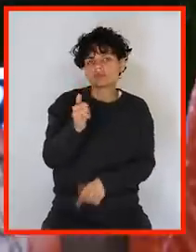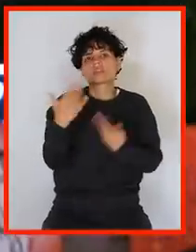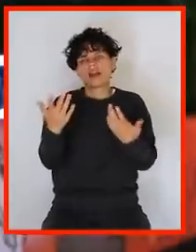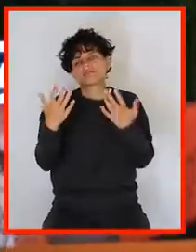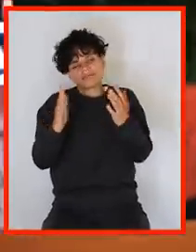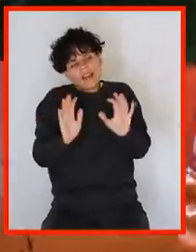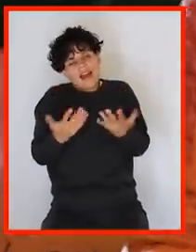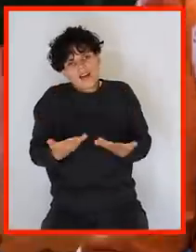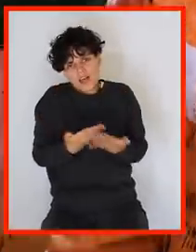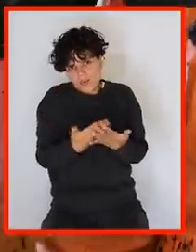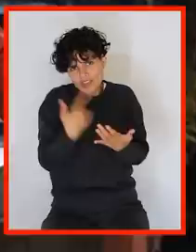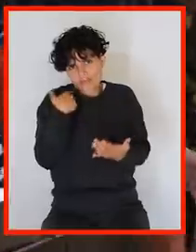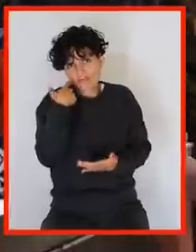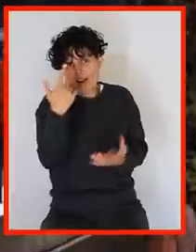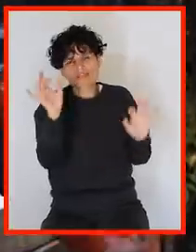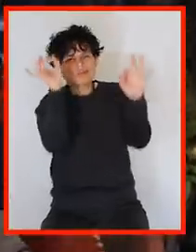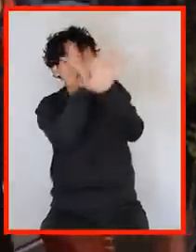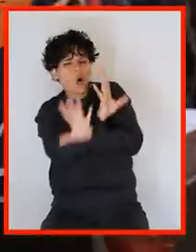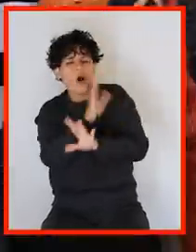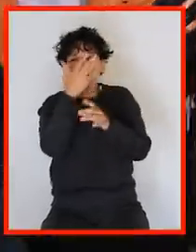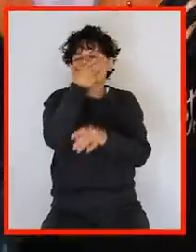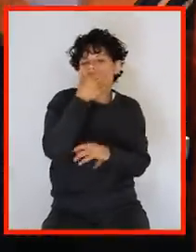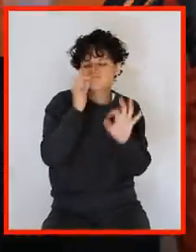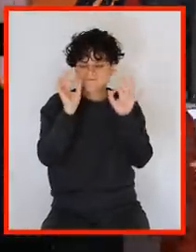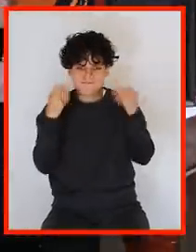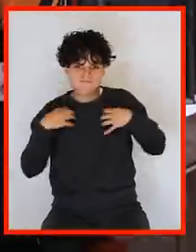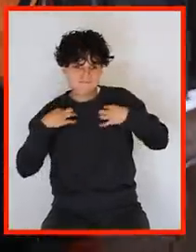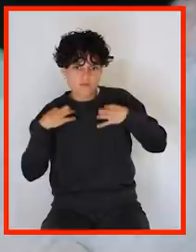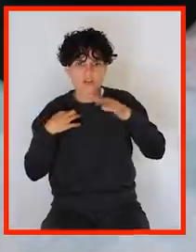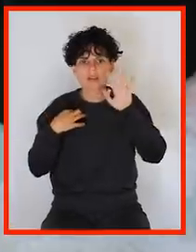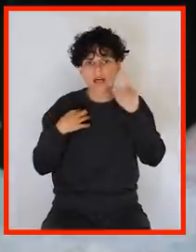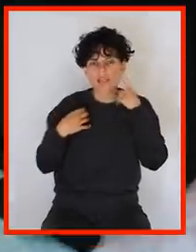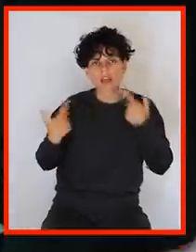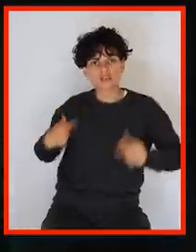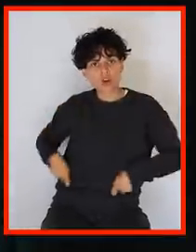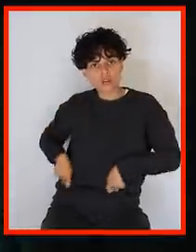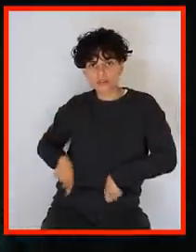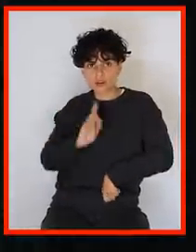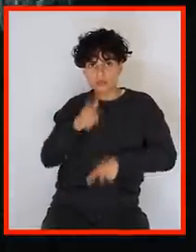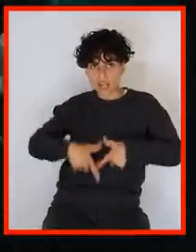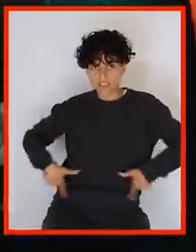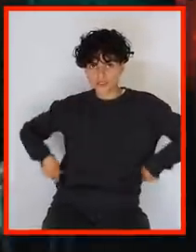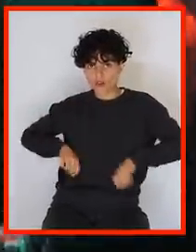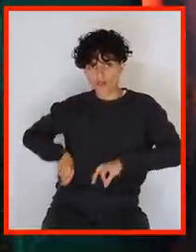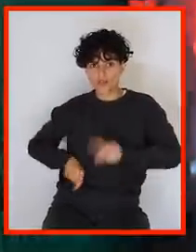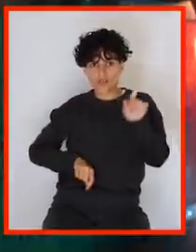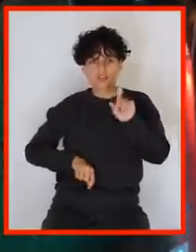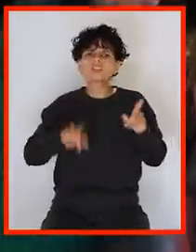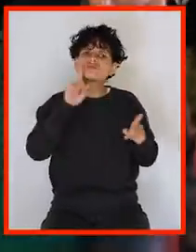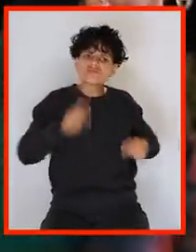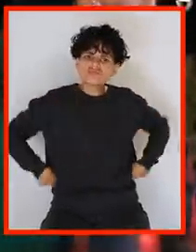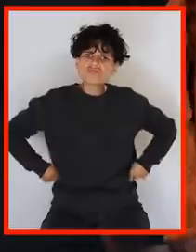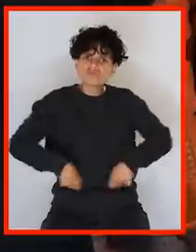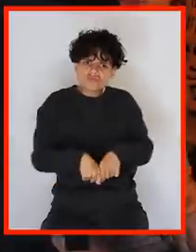tu look, por favor, quiero que la gente te vea la pinta. No me enfoqué en los boxers. Oye, pero este